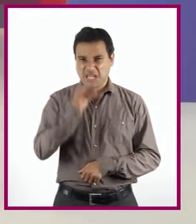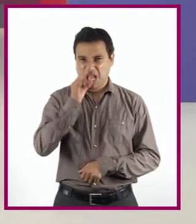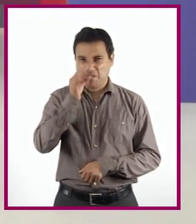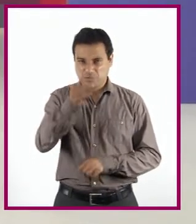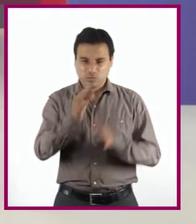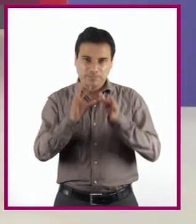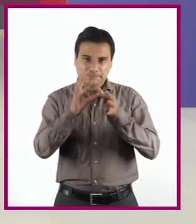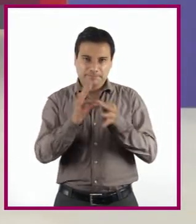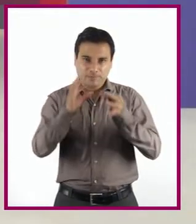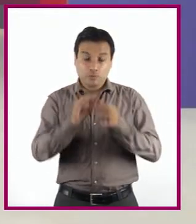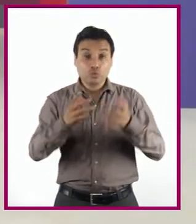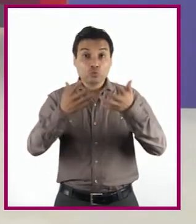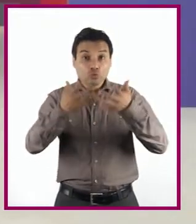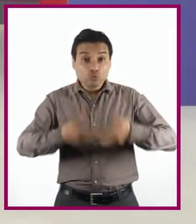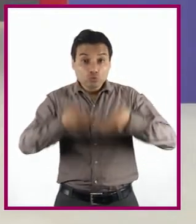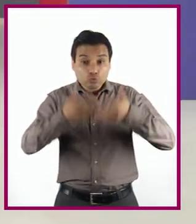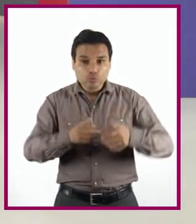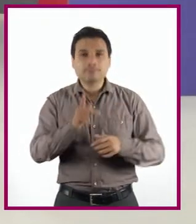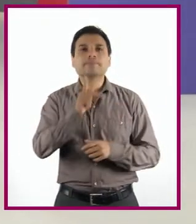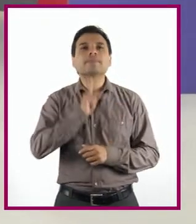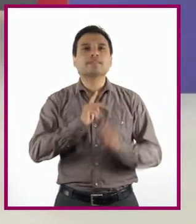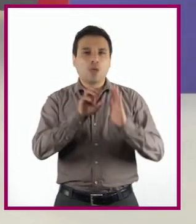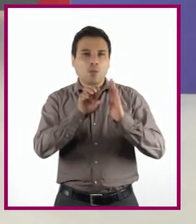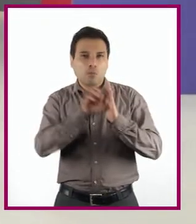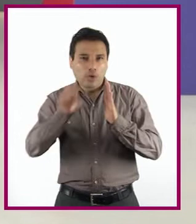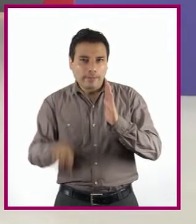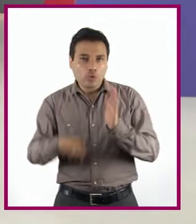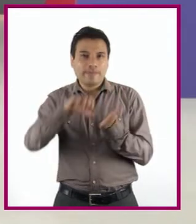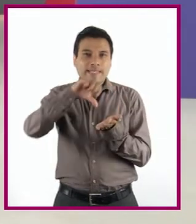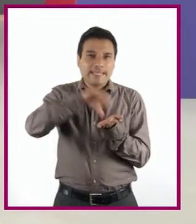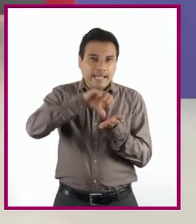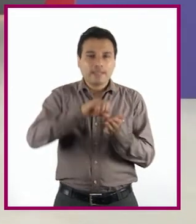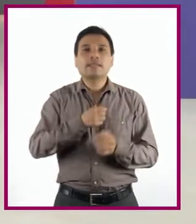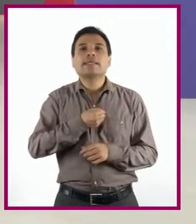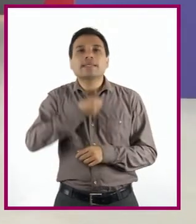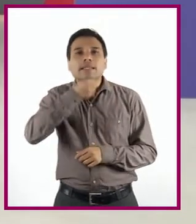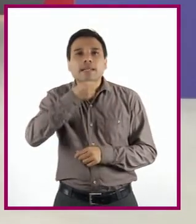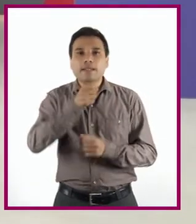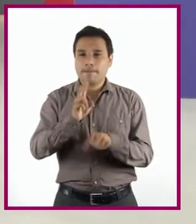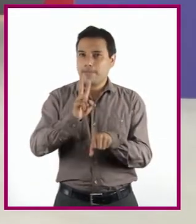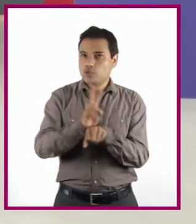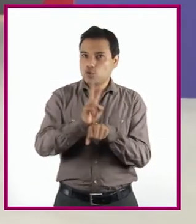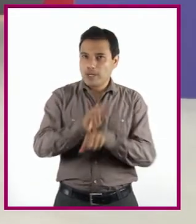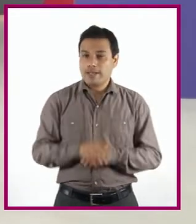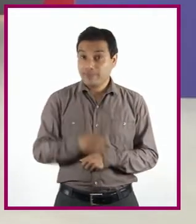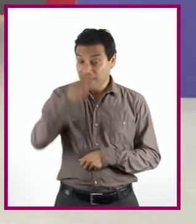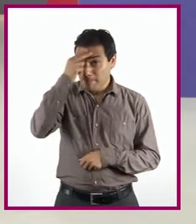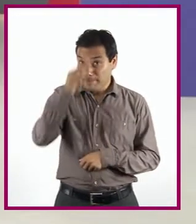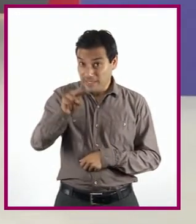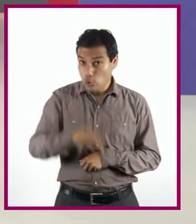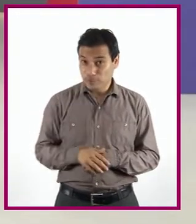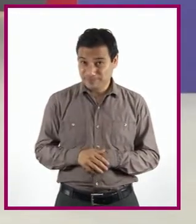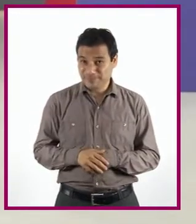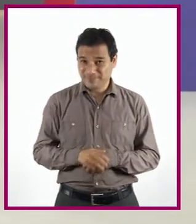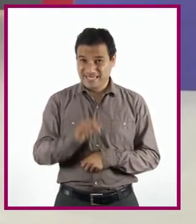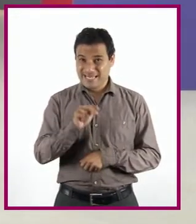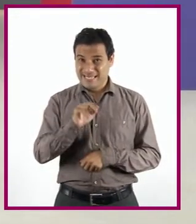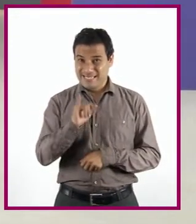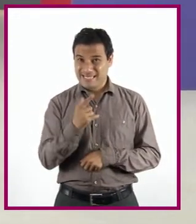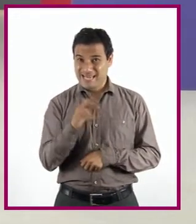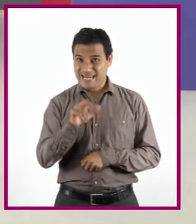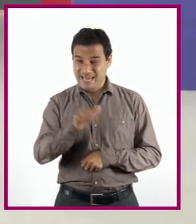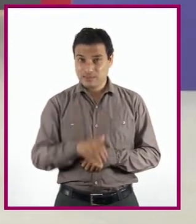que la producción de petróleo en países como Irán, Irak, Venezuela, México y Nigeria no